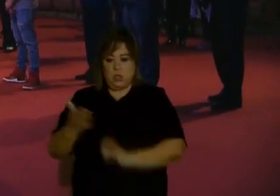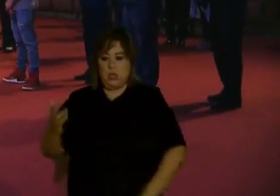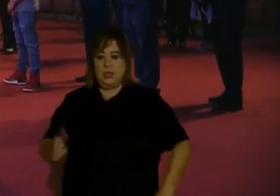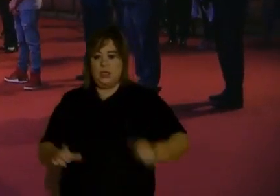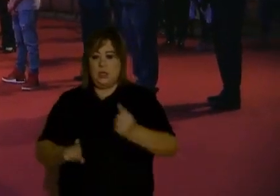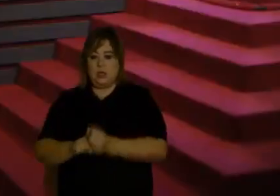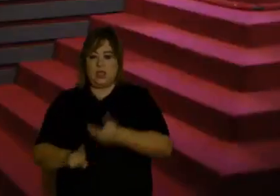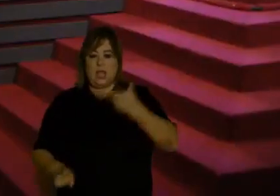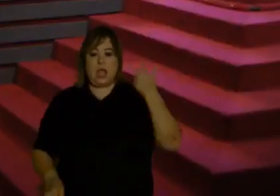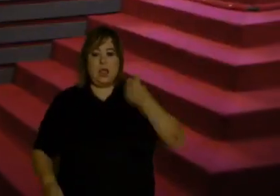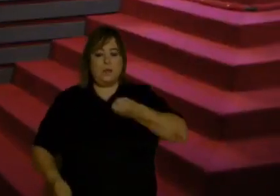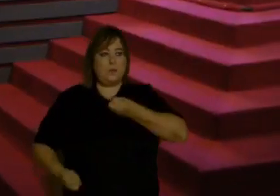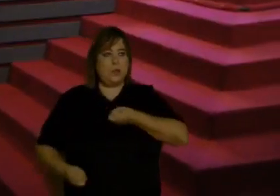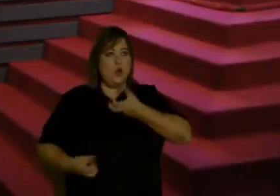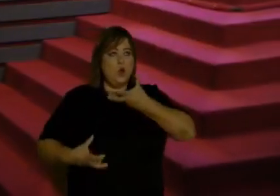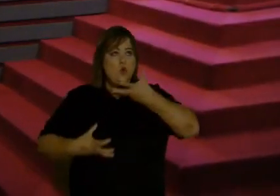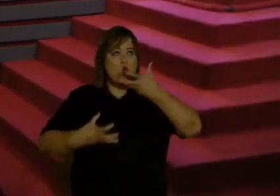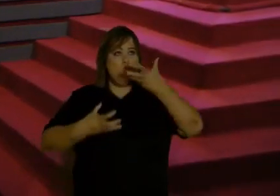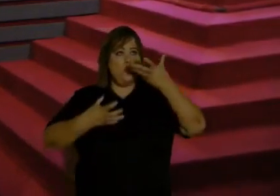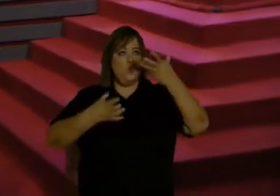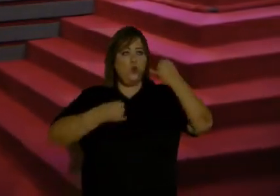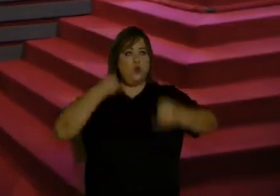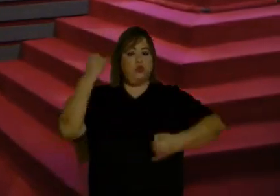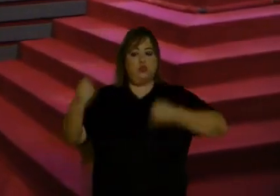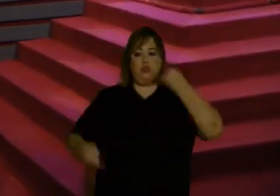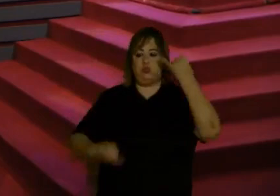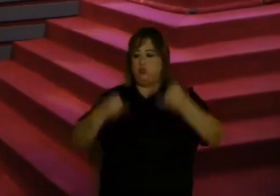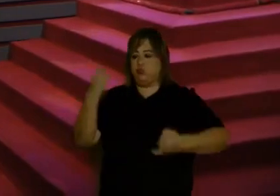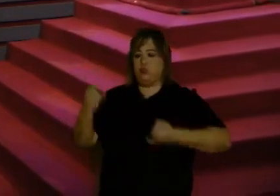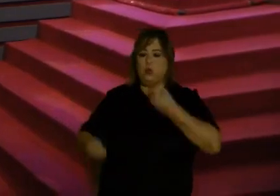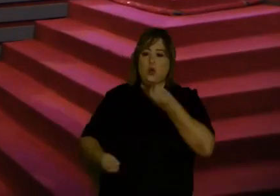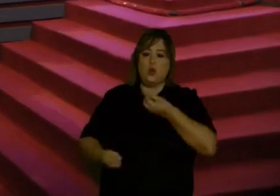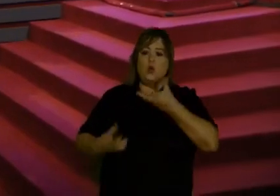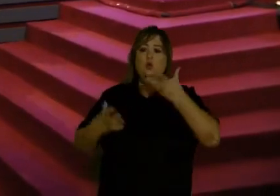grito de júbilo y si hay alguien más, salga corriendo.